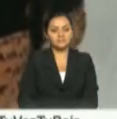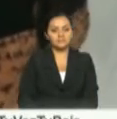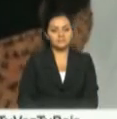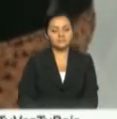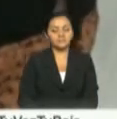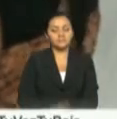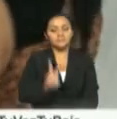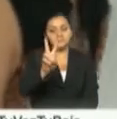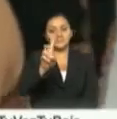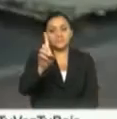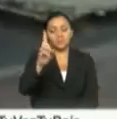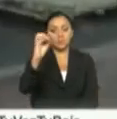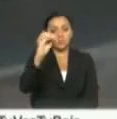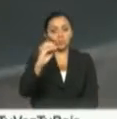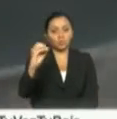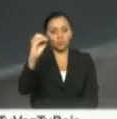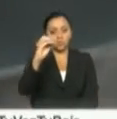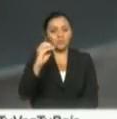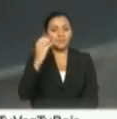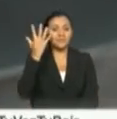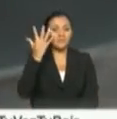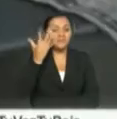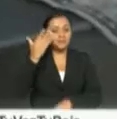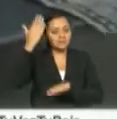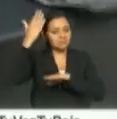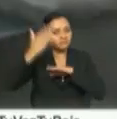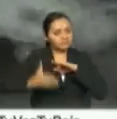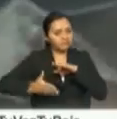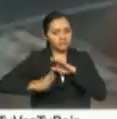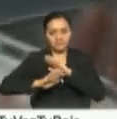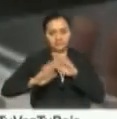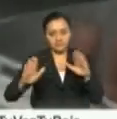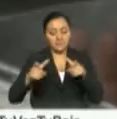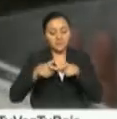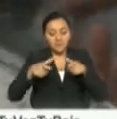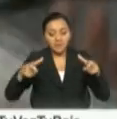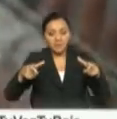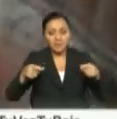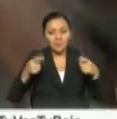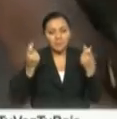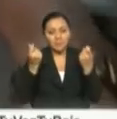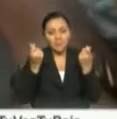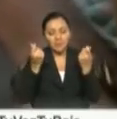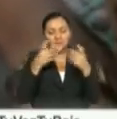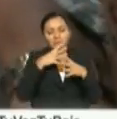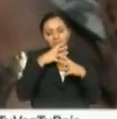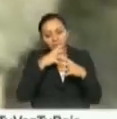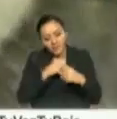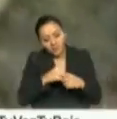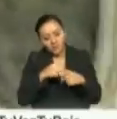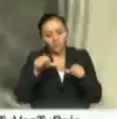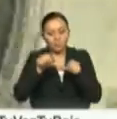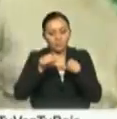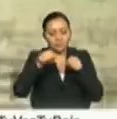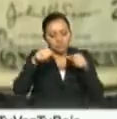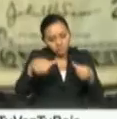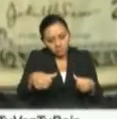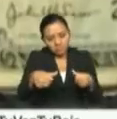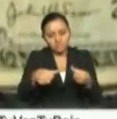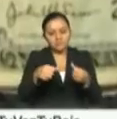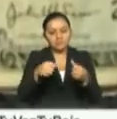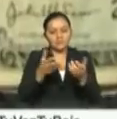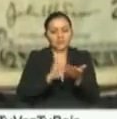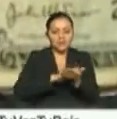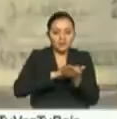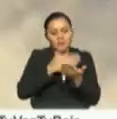El 21 de octubre es la fecha límite para que los ciudadanos canjeen sus billetes laminados, es decir, que tienen cinta adhesiva por ambos